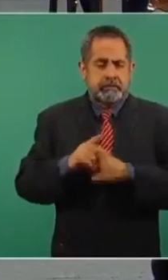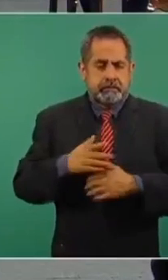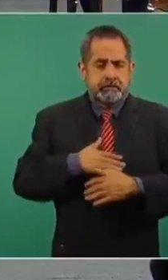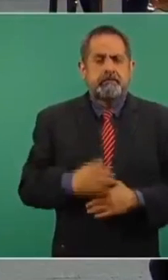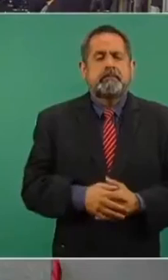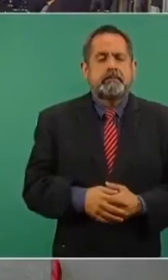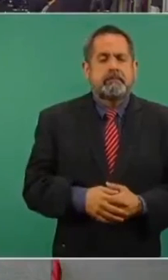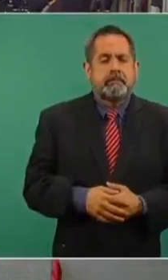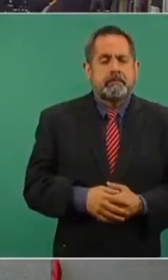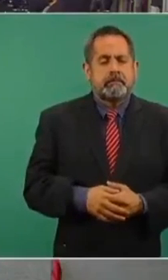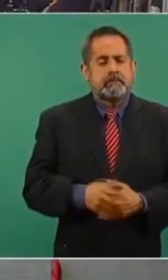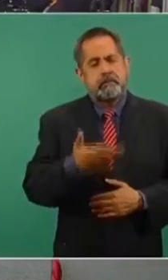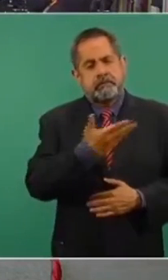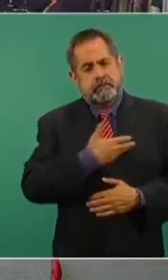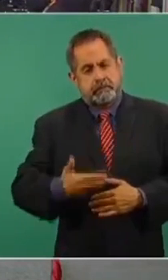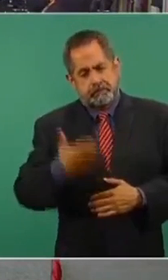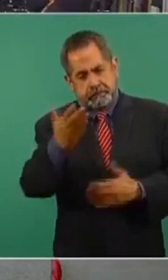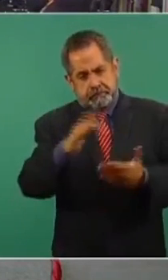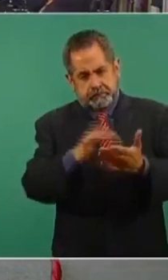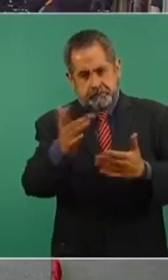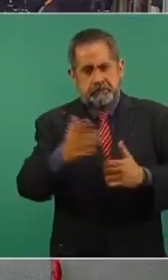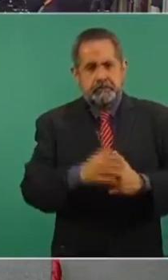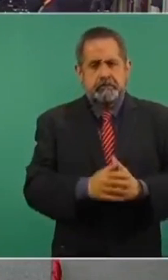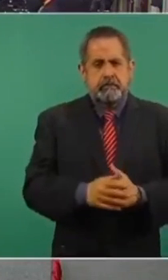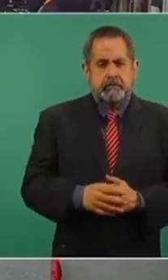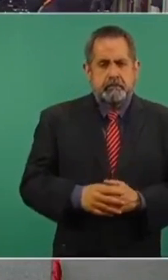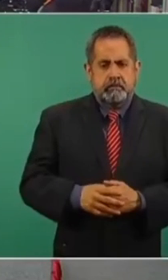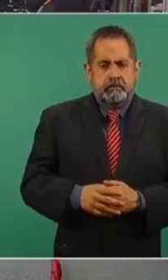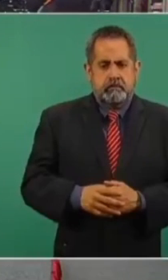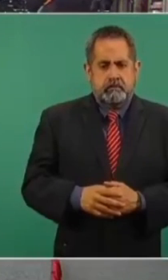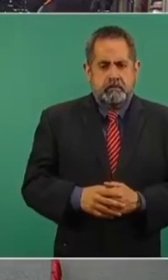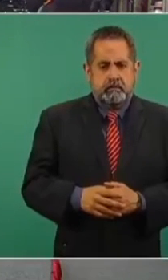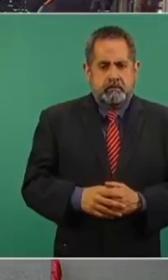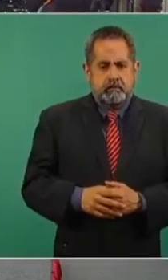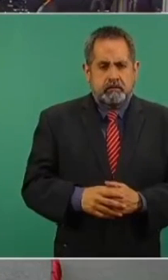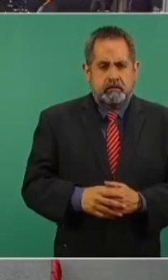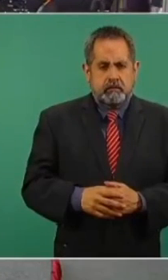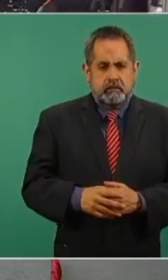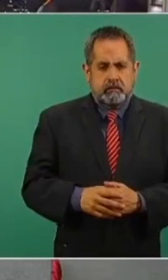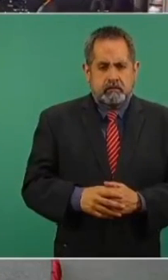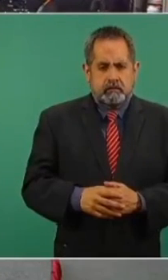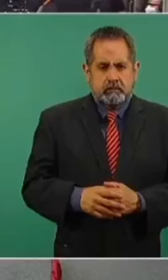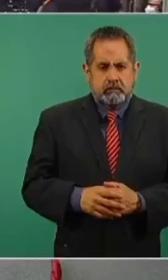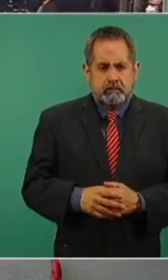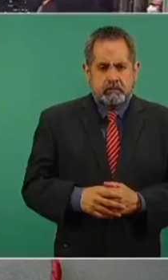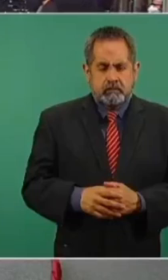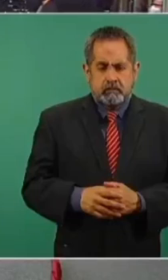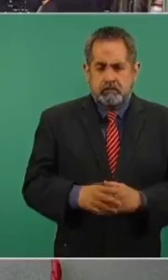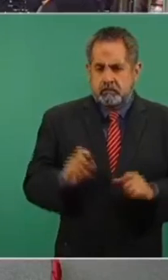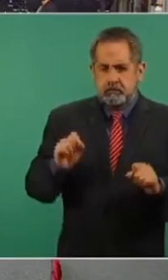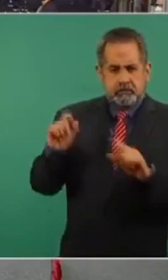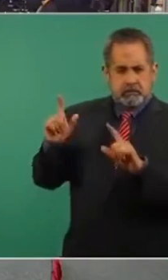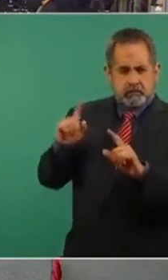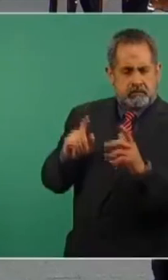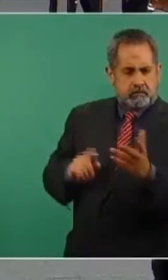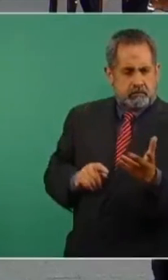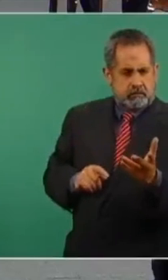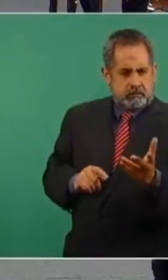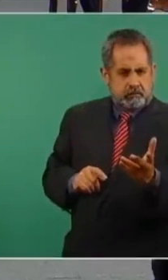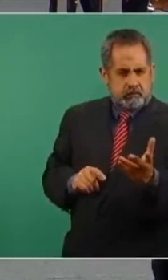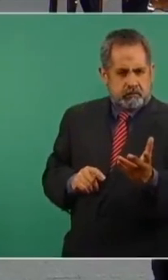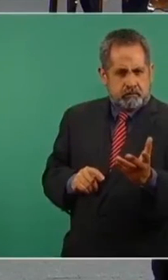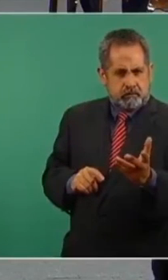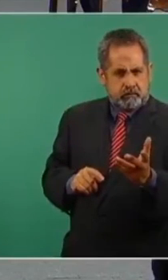señor presidente. Antes de pasar sí, ¿va a pasar algo? Sí,